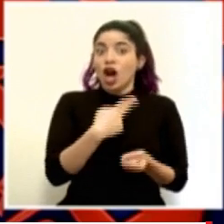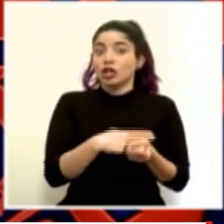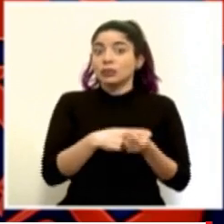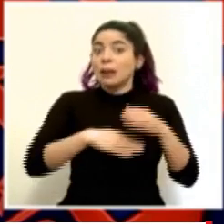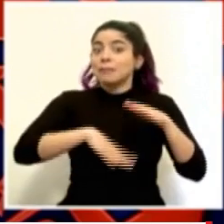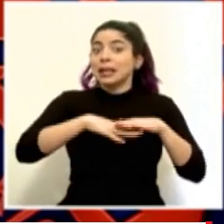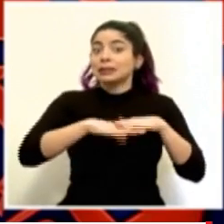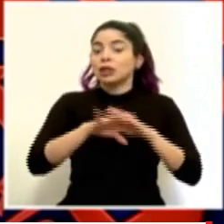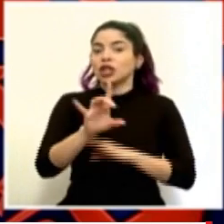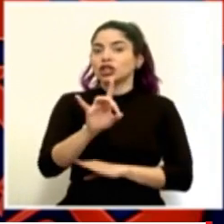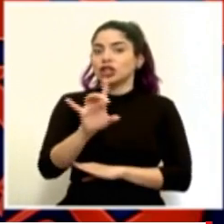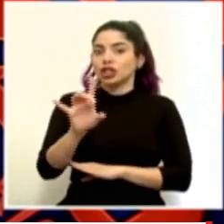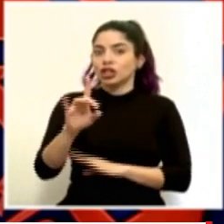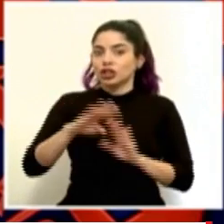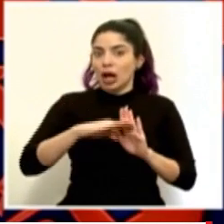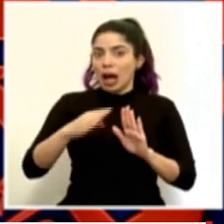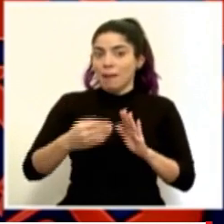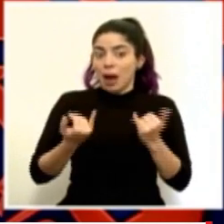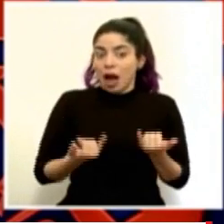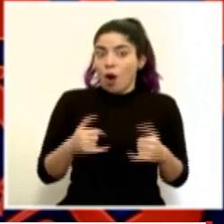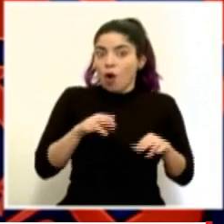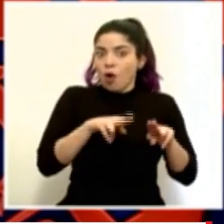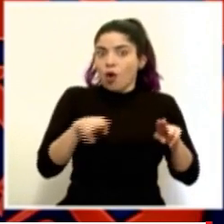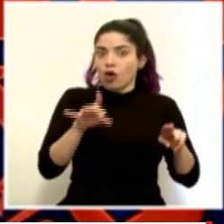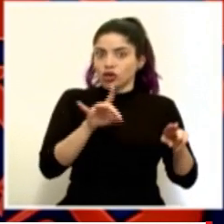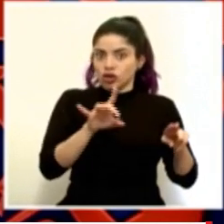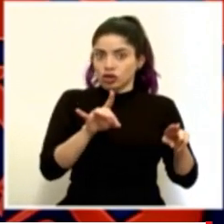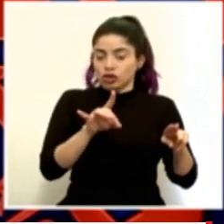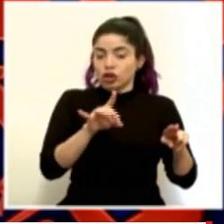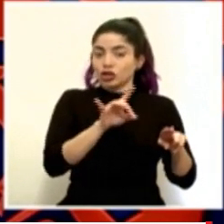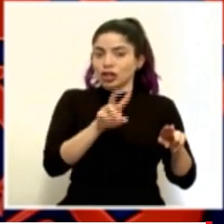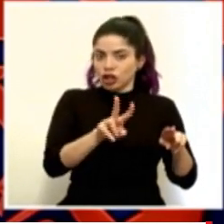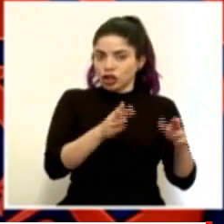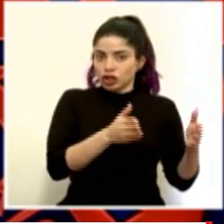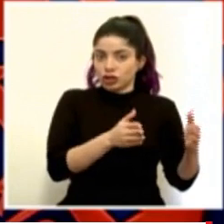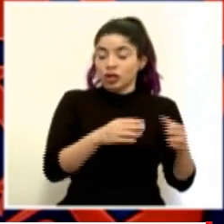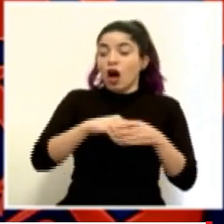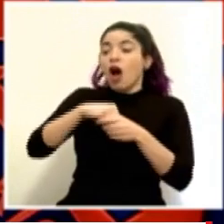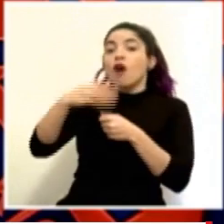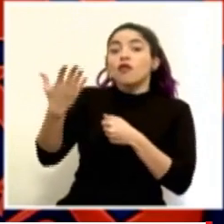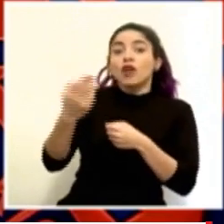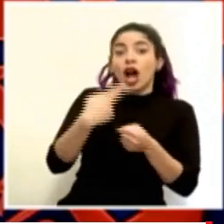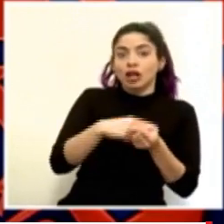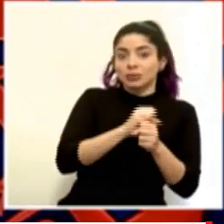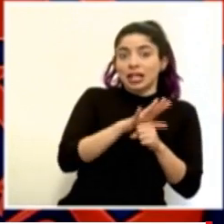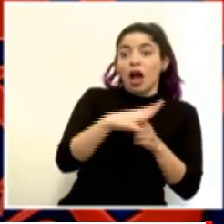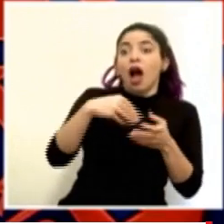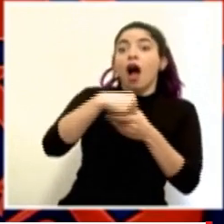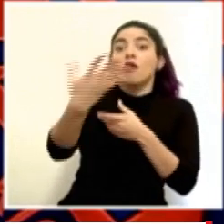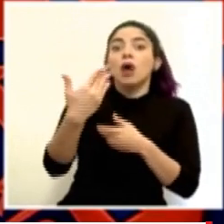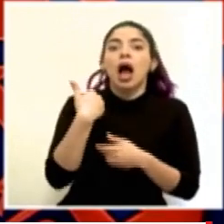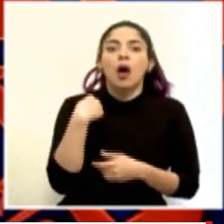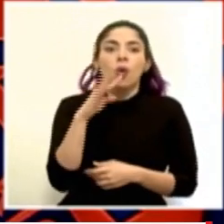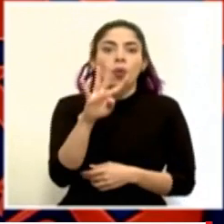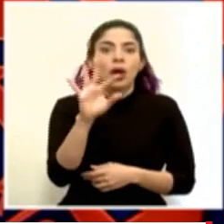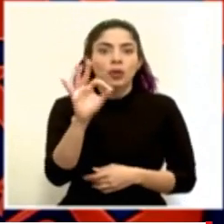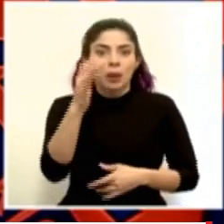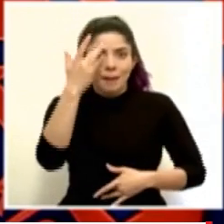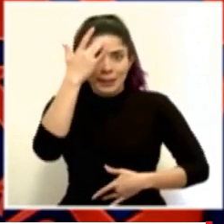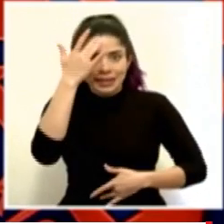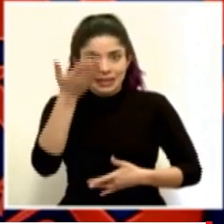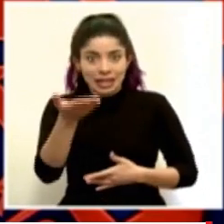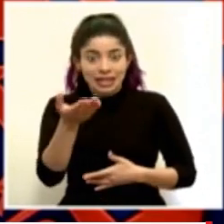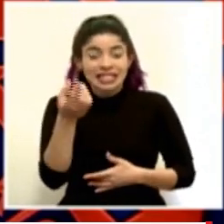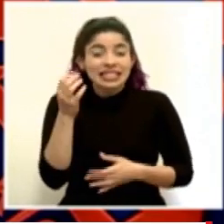tiene 88 camas. Pero fuera de SEACO y fuera de cuidados intensivos tenemos 49 pacientes. O sea, con